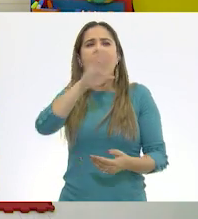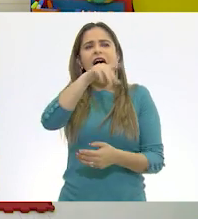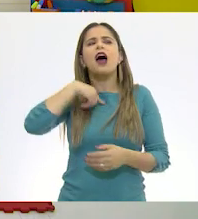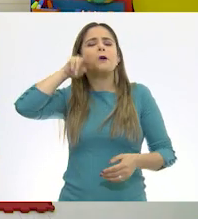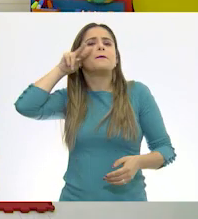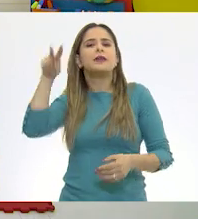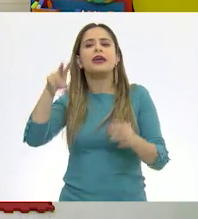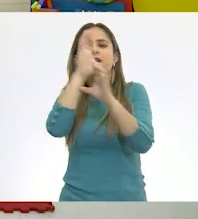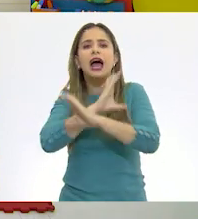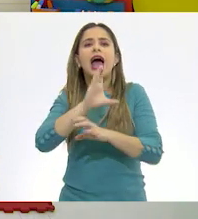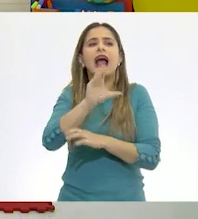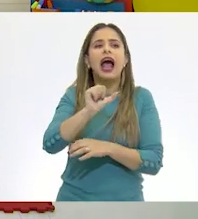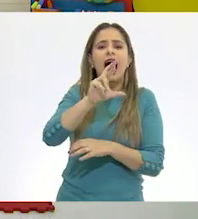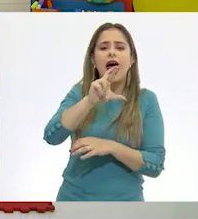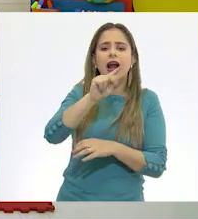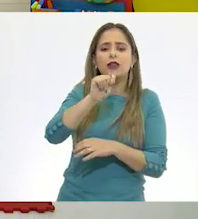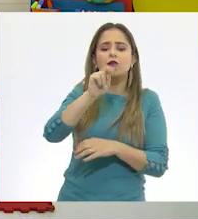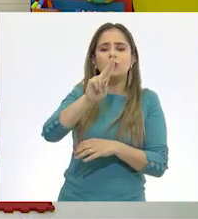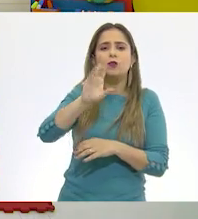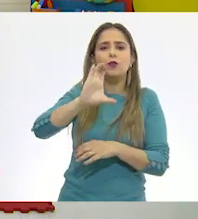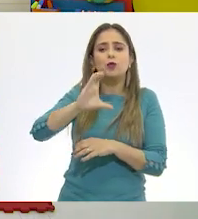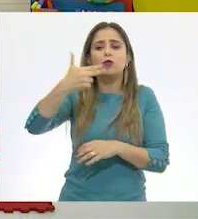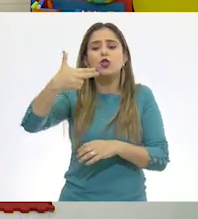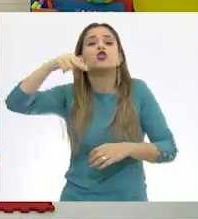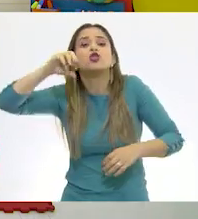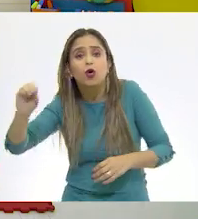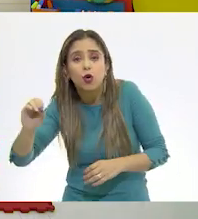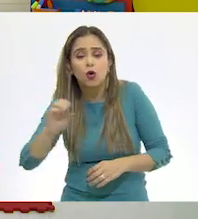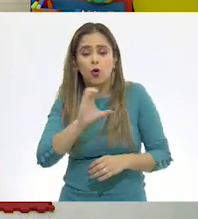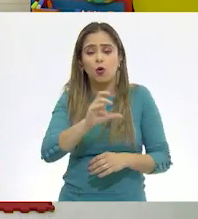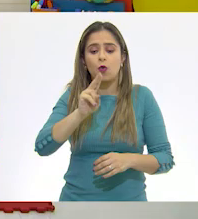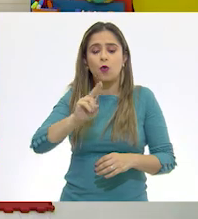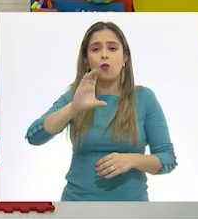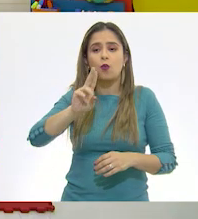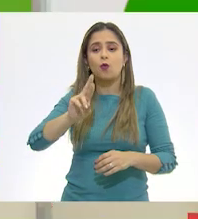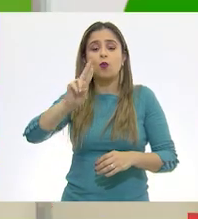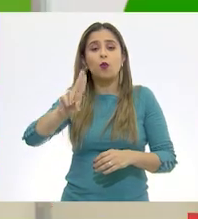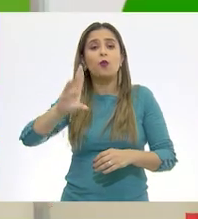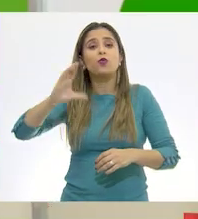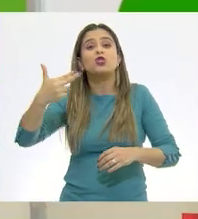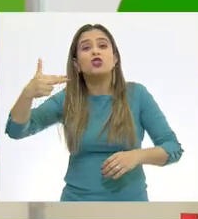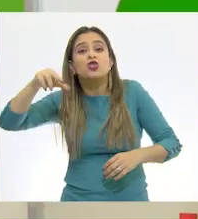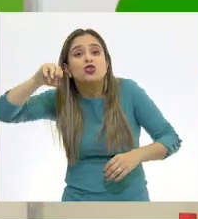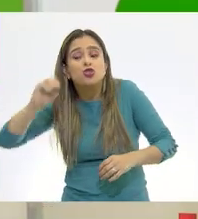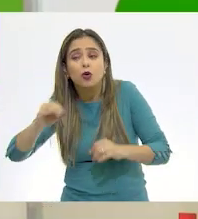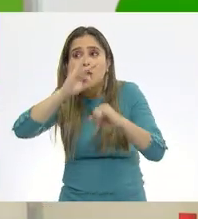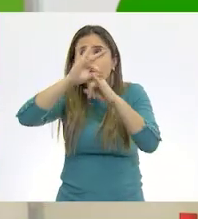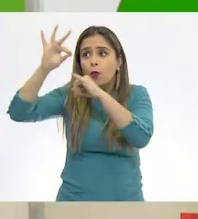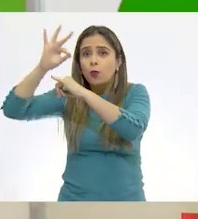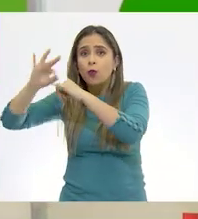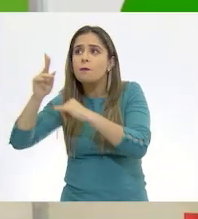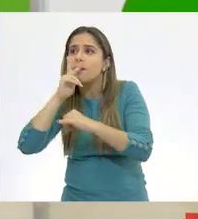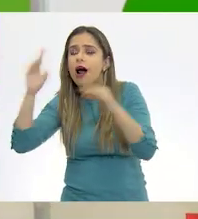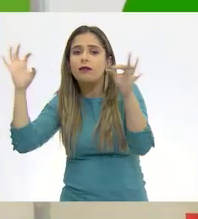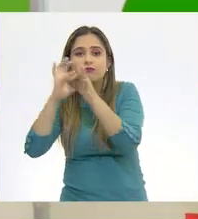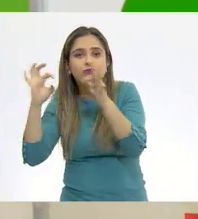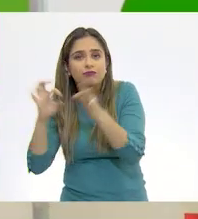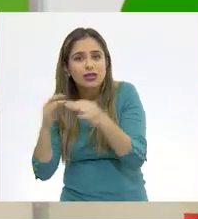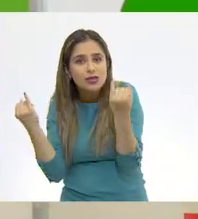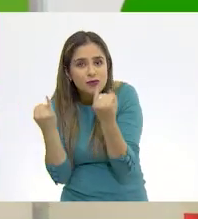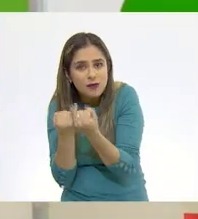dice cartucho y cucurucho. Muy bien. Yo una que